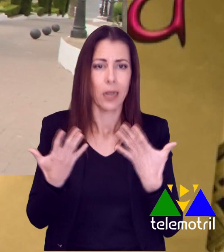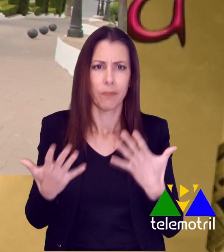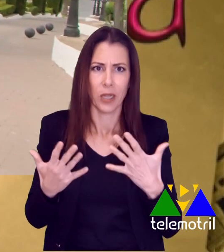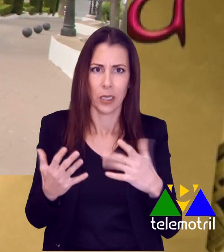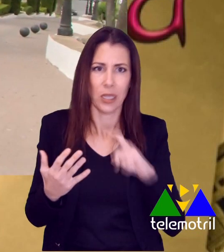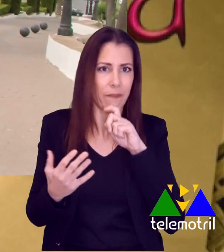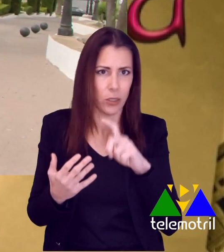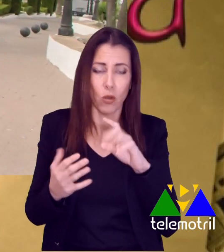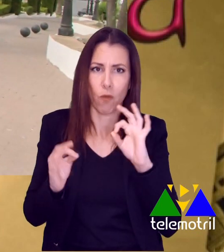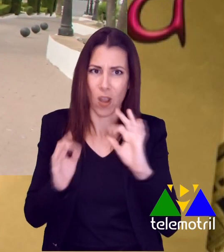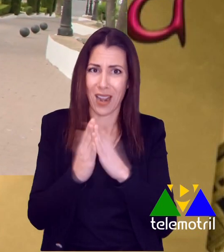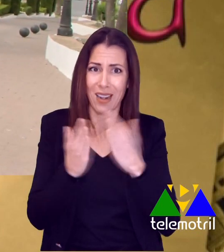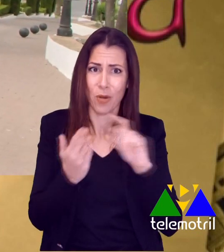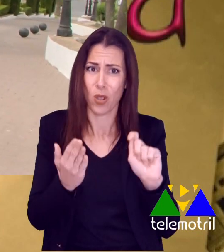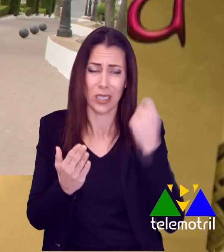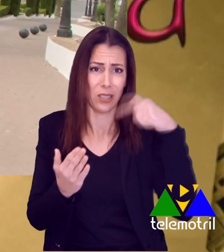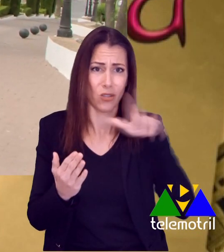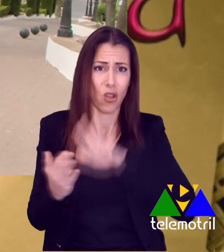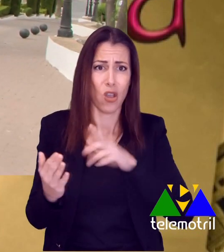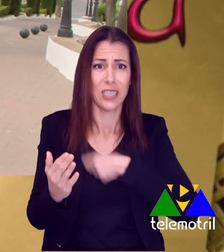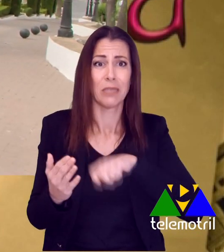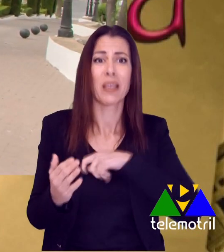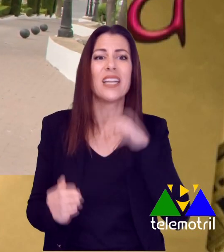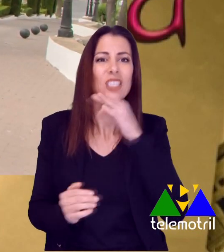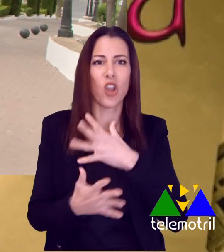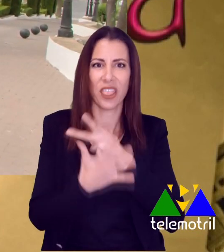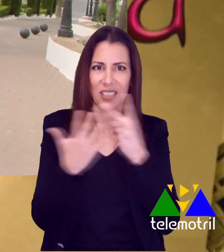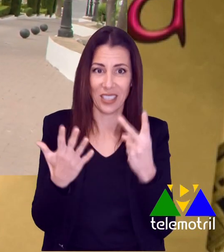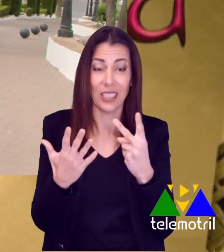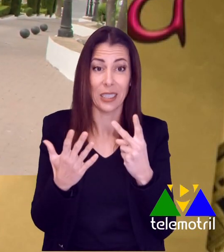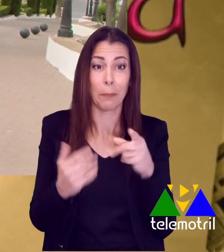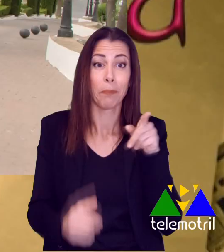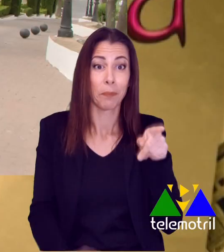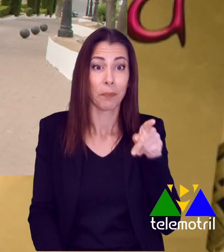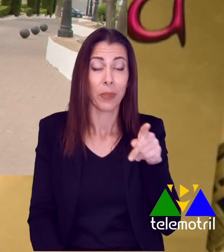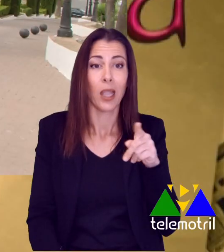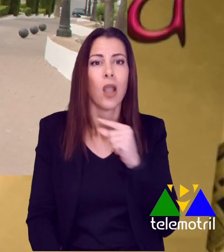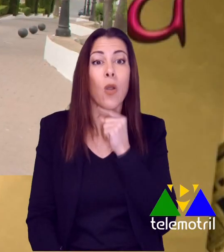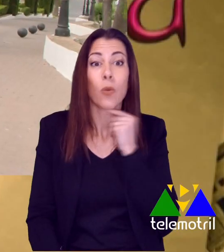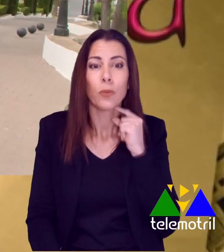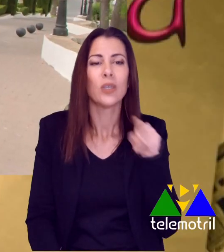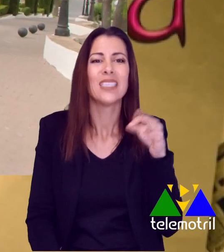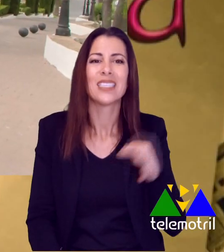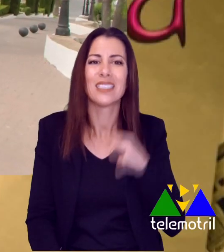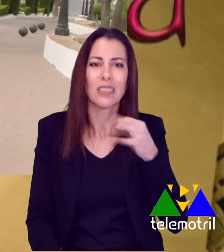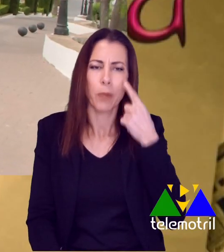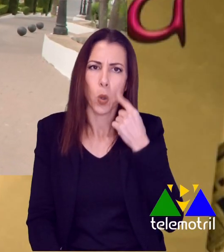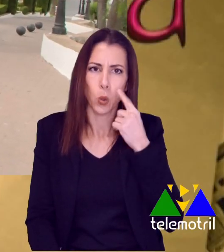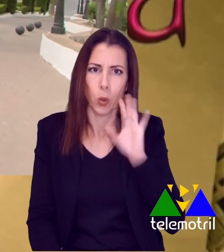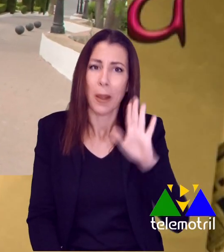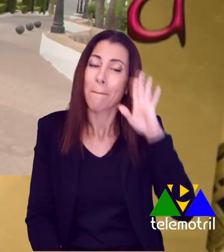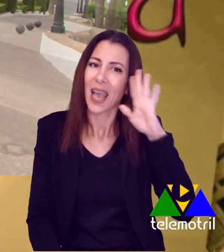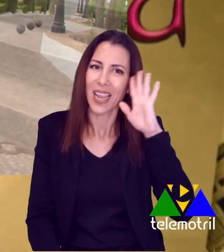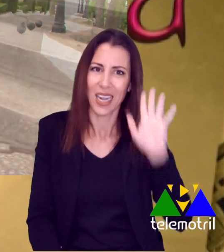grandes ediciones de España en el siglo XVII. El padre Vascones tenía la costumbre, nos podemos imaginar